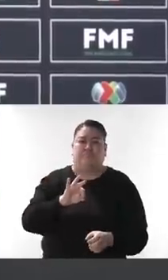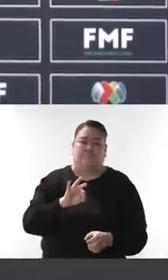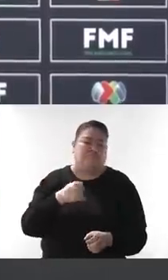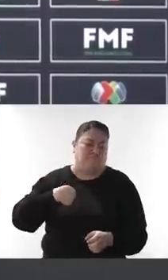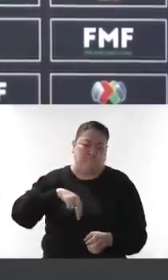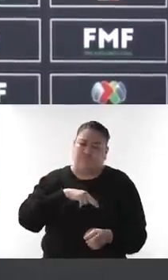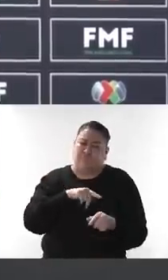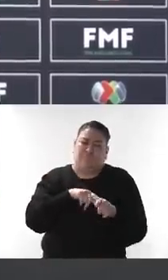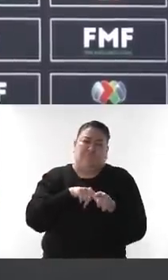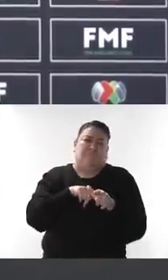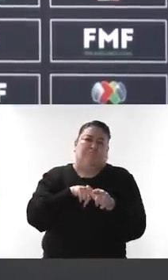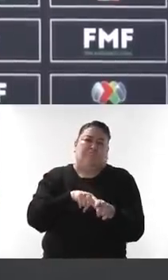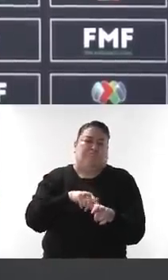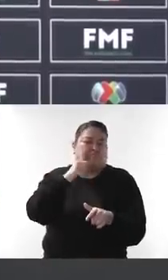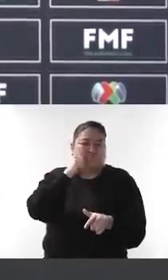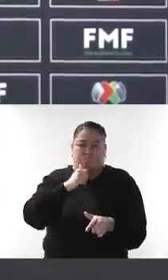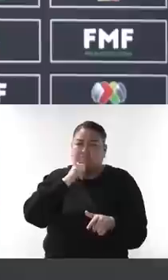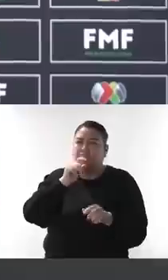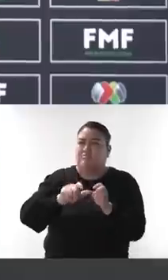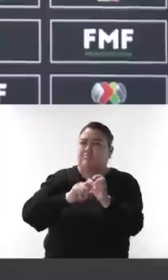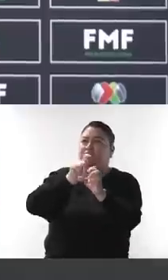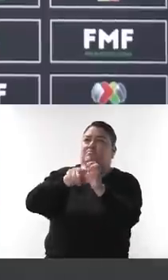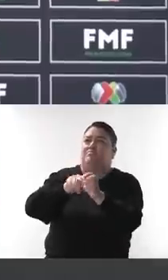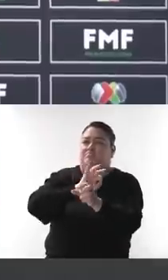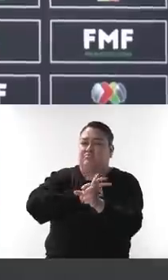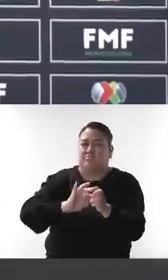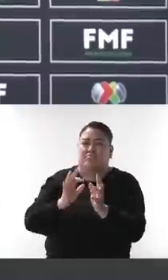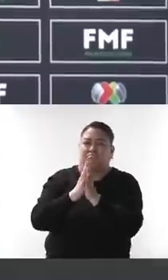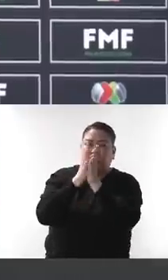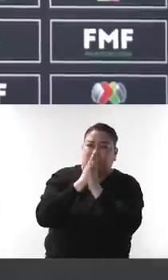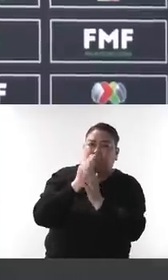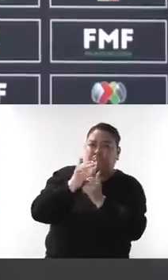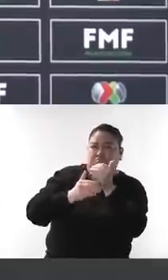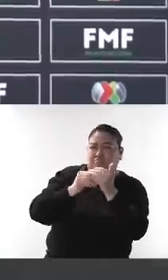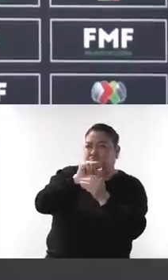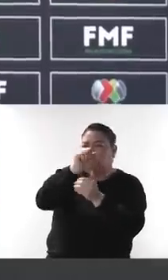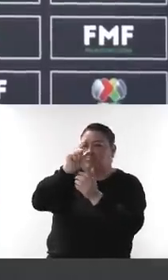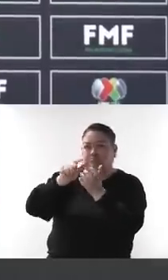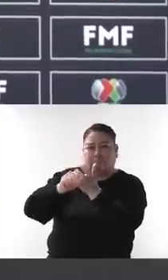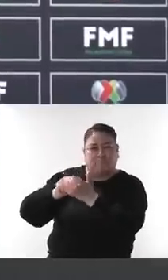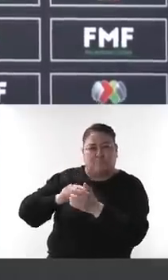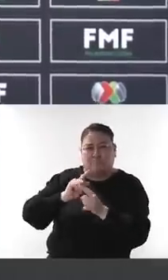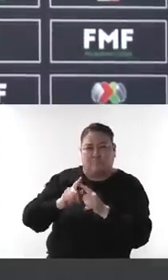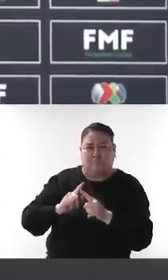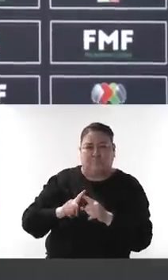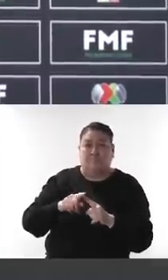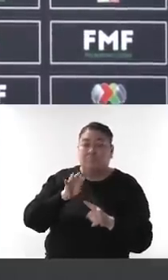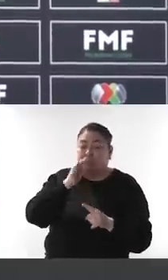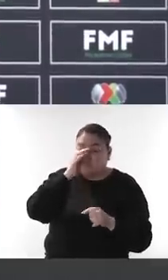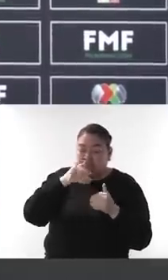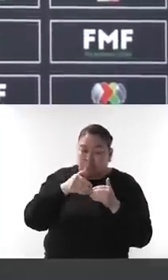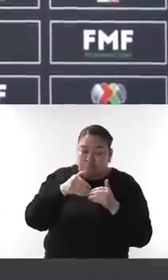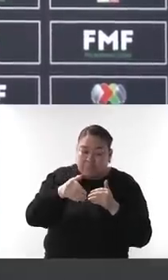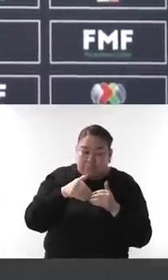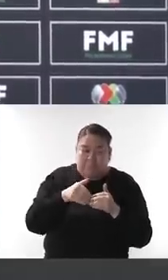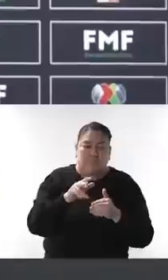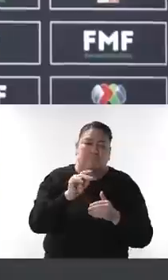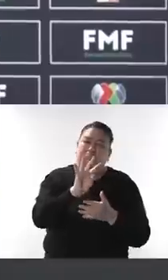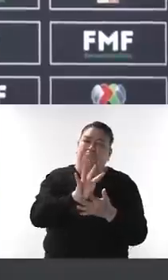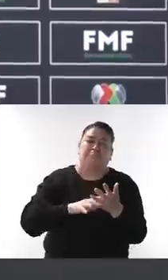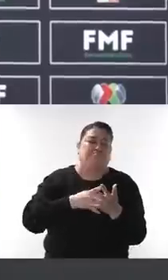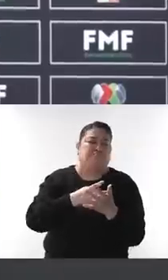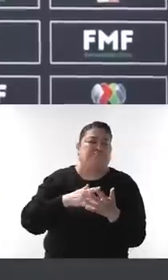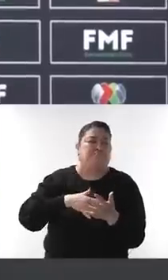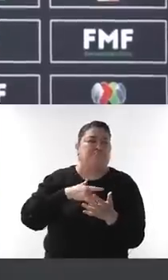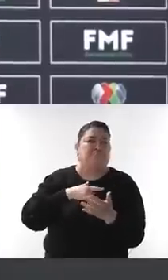seguiremos poniéndolo en la mesa de pláticas, en la mesa de discusiones, pero a corto plazo, por los temas de calendarios,